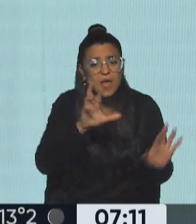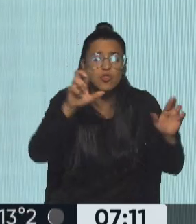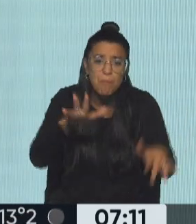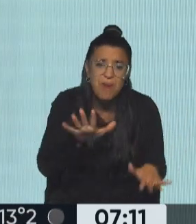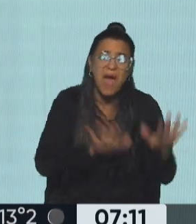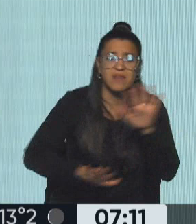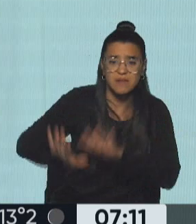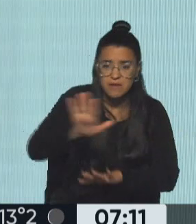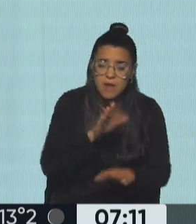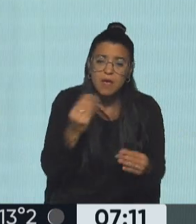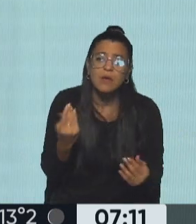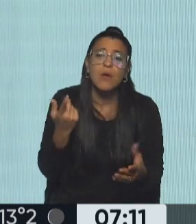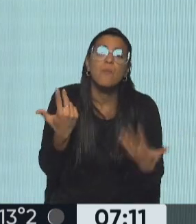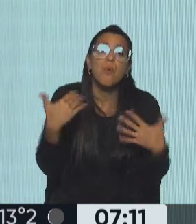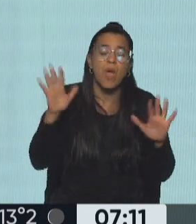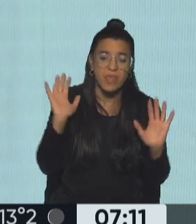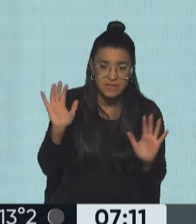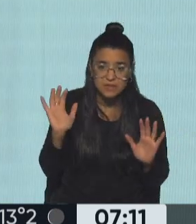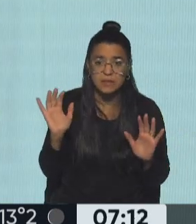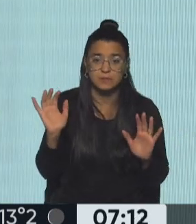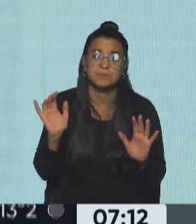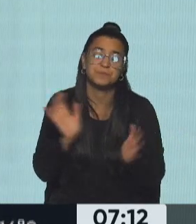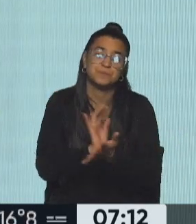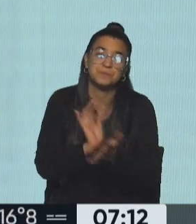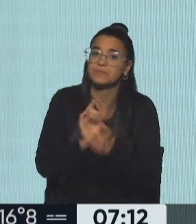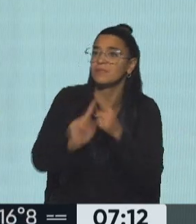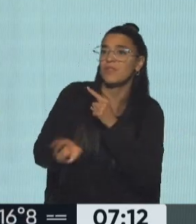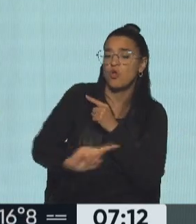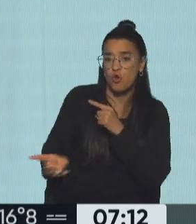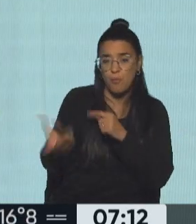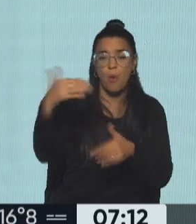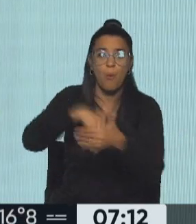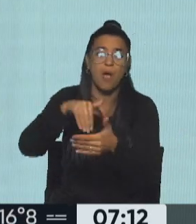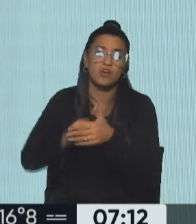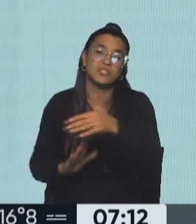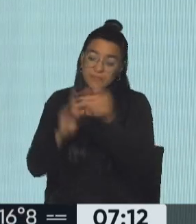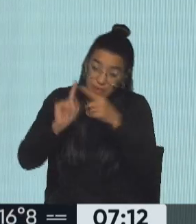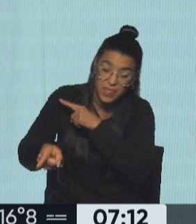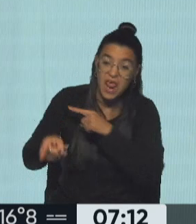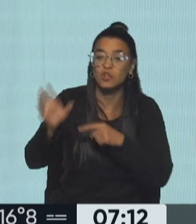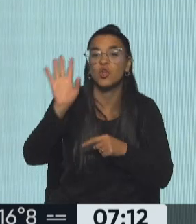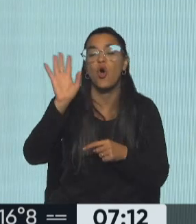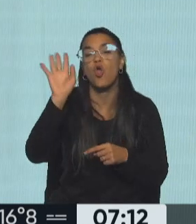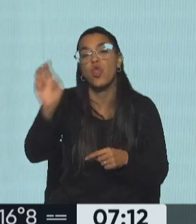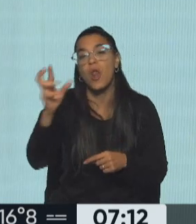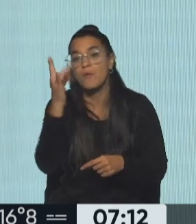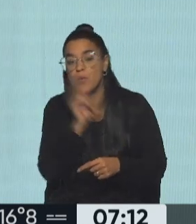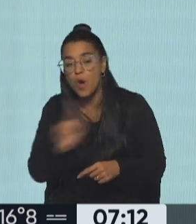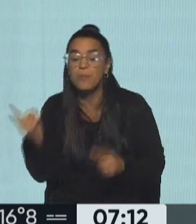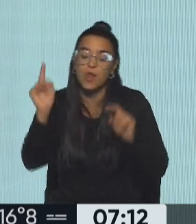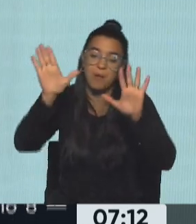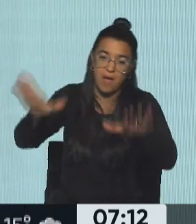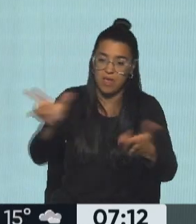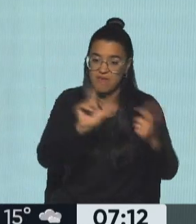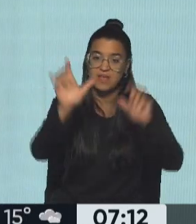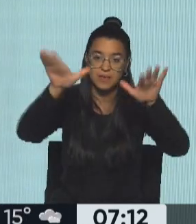un plan de acción que en algún punto pueda incidir aunque sea indirectamente por el Banco Central no tiene incidencia en el Blue para tratar de tranquilizar